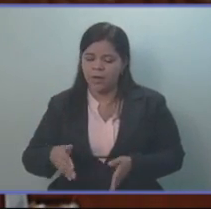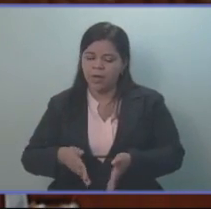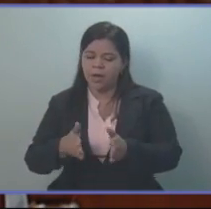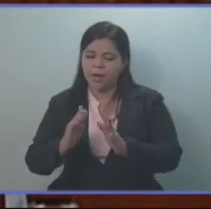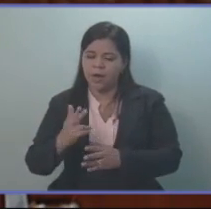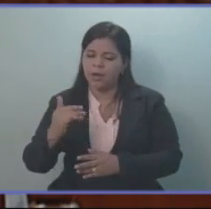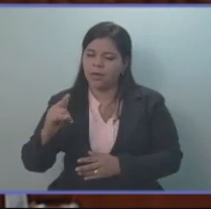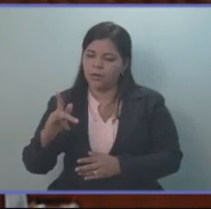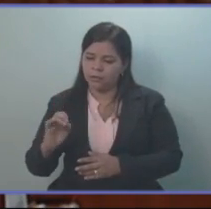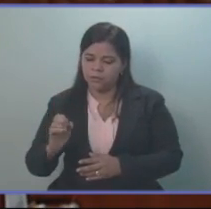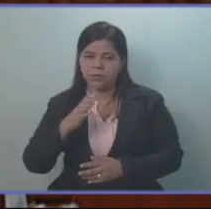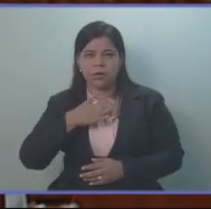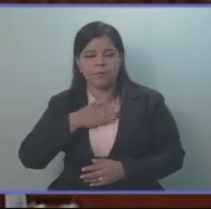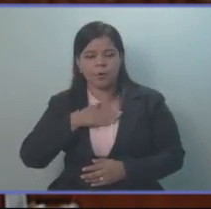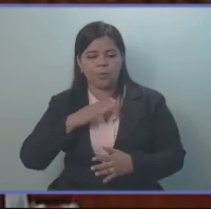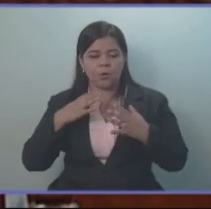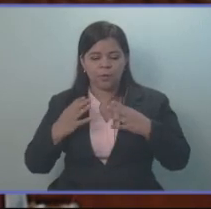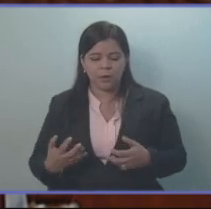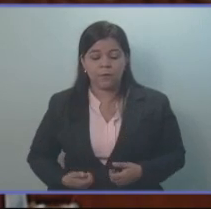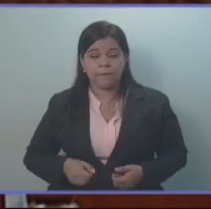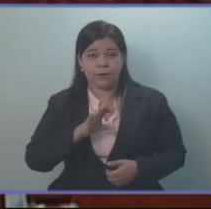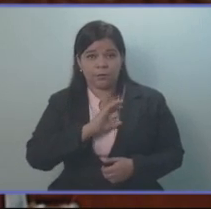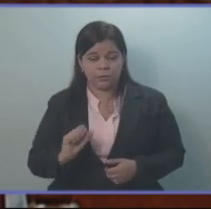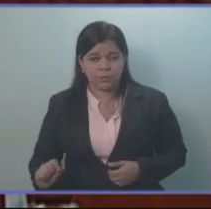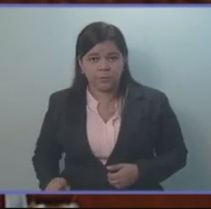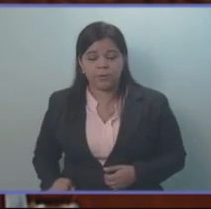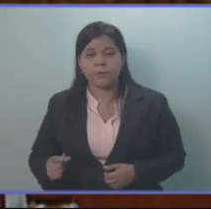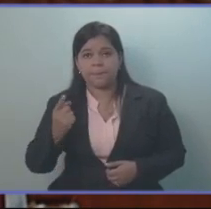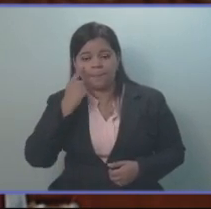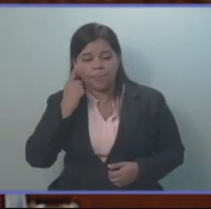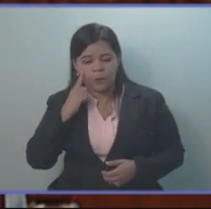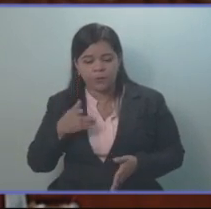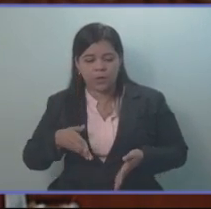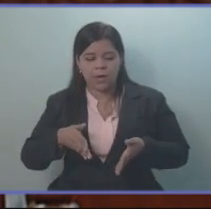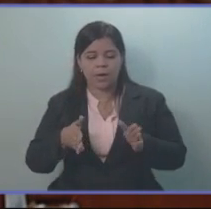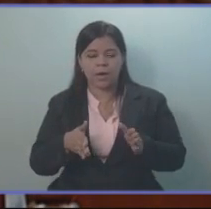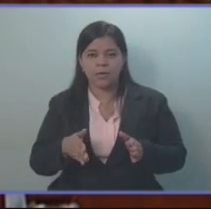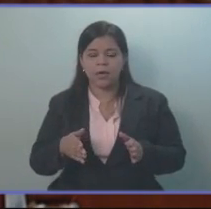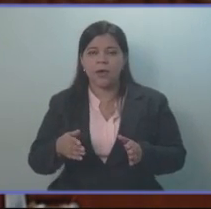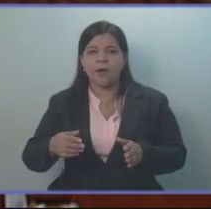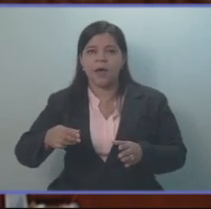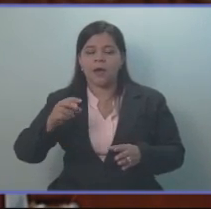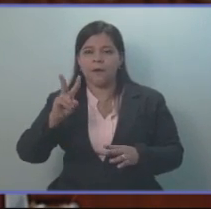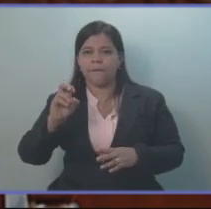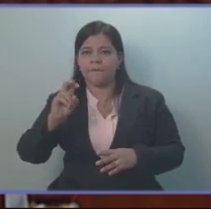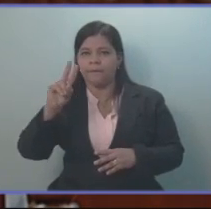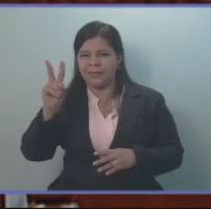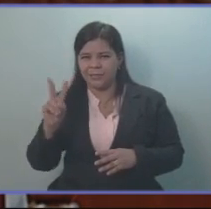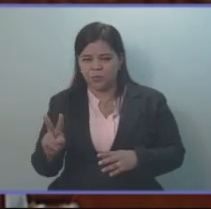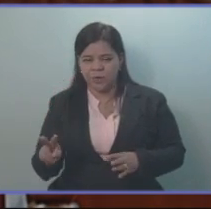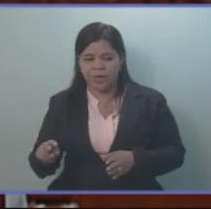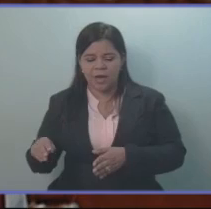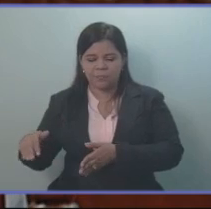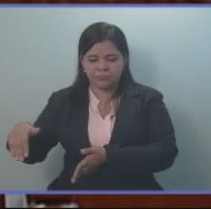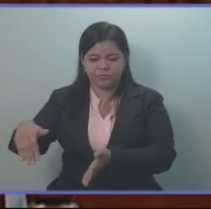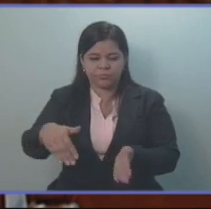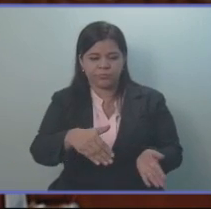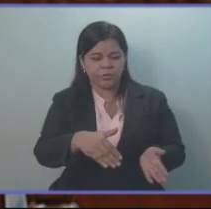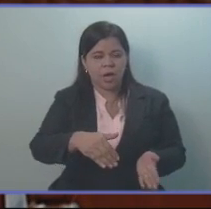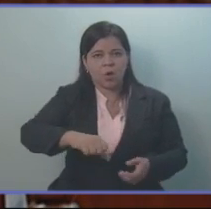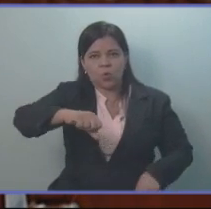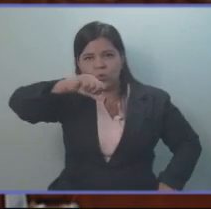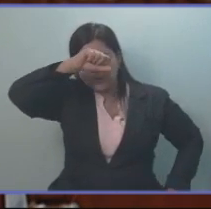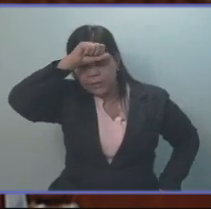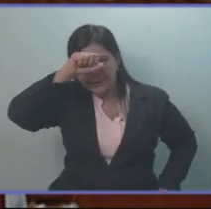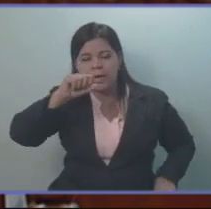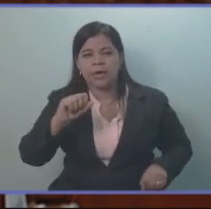del Estado y Gobierno de El Salvador, ubicado en intersección del Boulevard Venezuela con la avenida Cuscatlán y la segunda